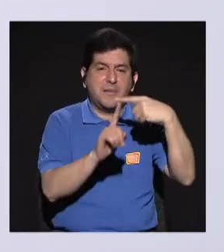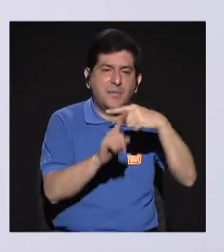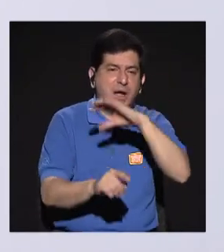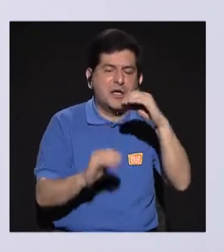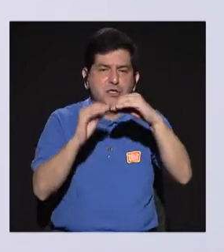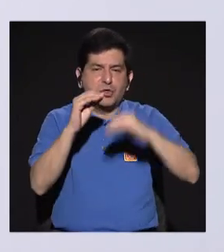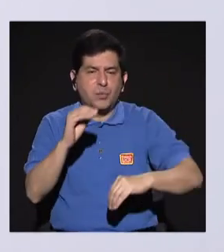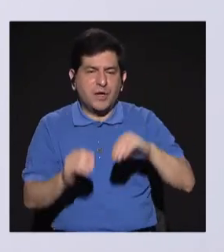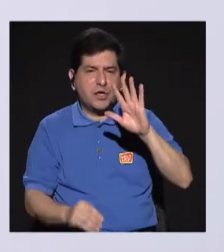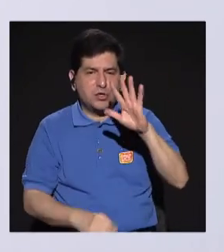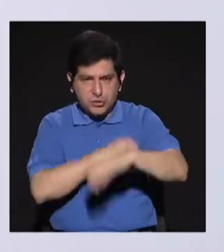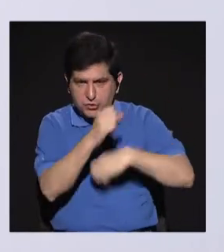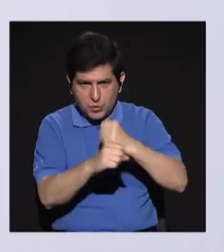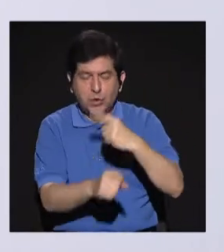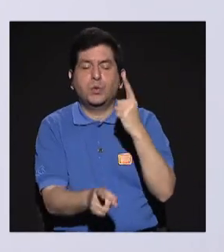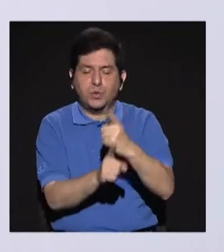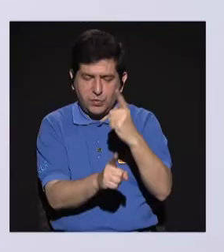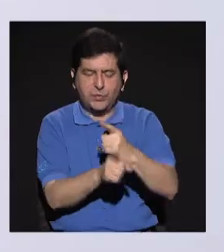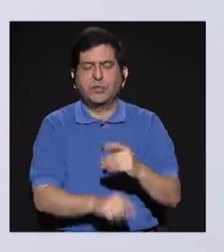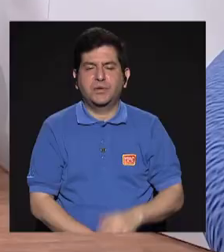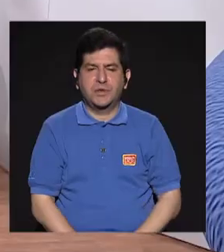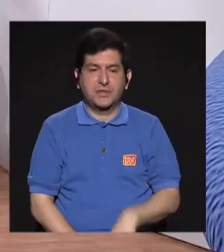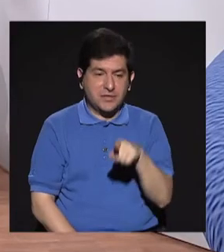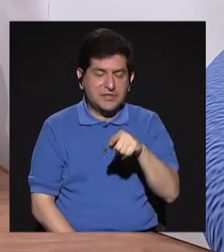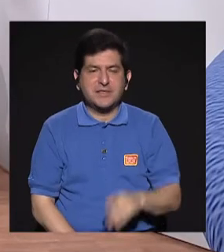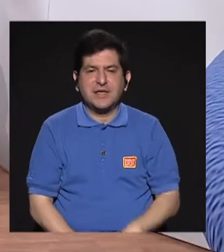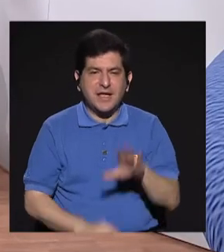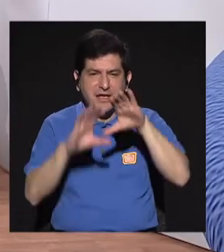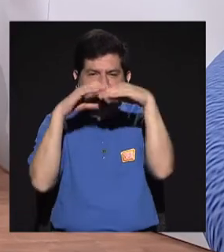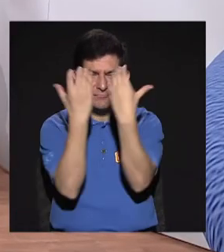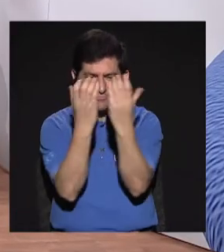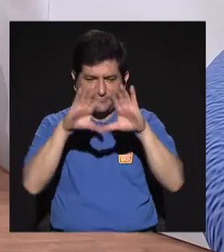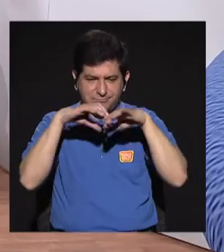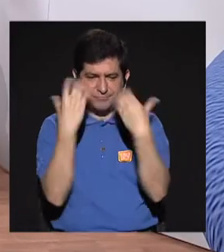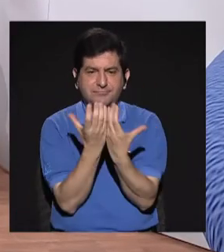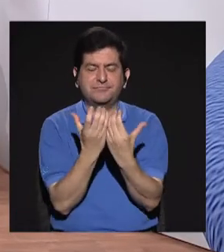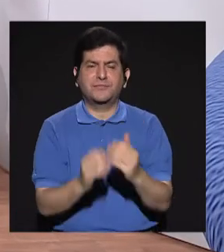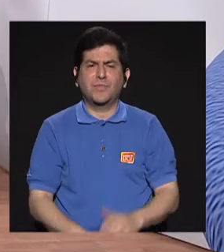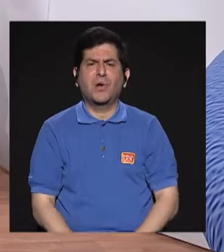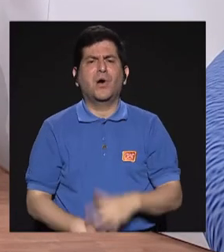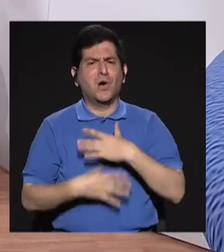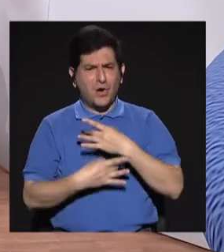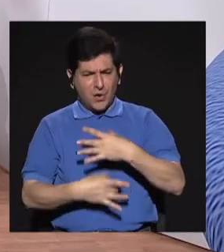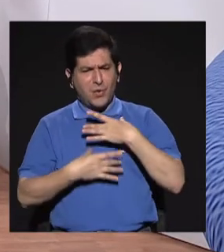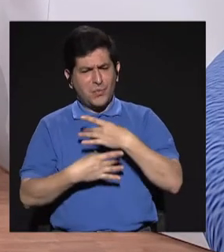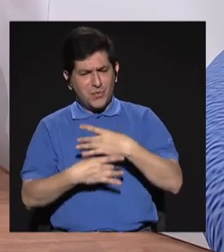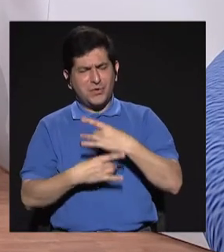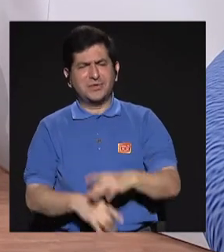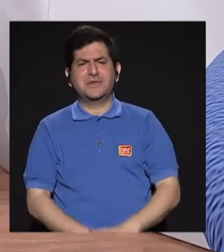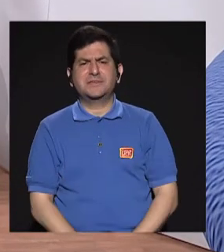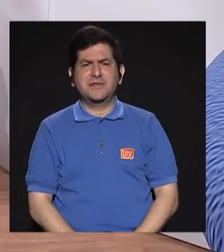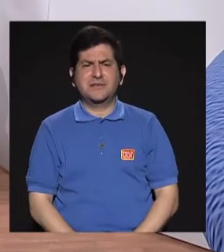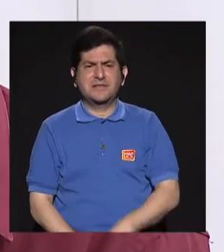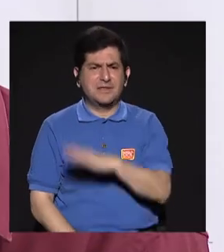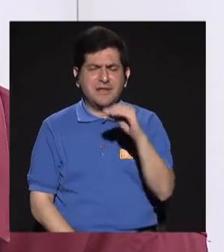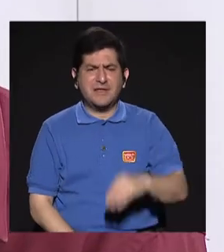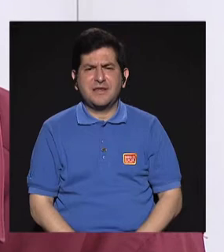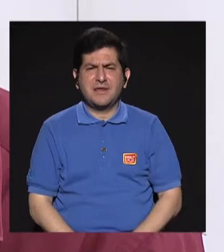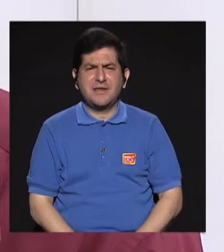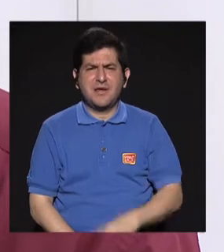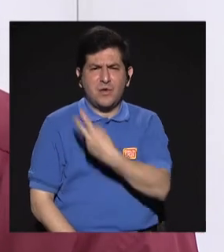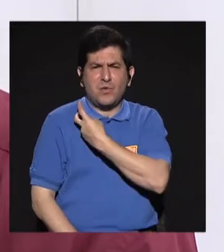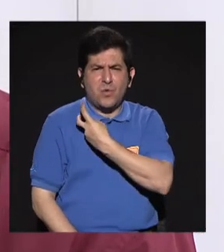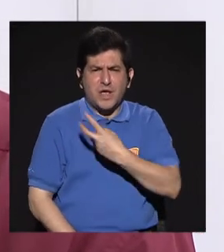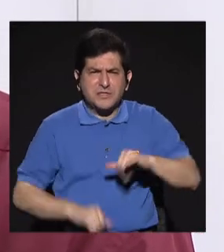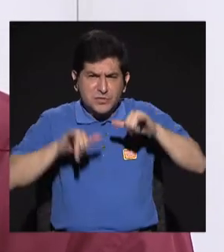exactamente ahí por ahí andan entonces lo que vemos es como esa clasificación está predeterminada en términos de la